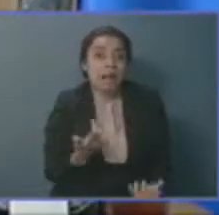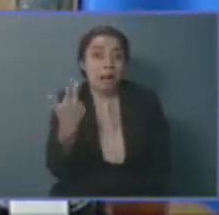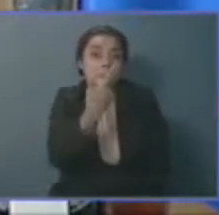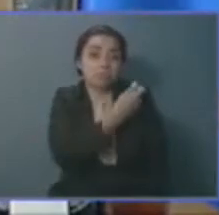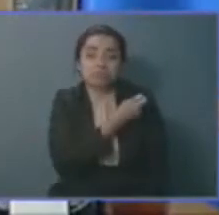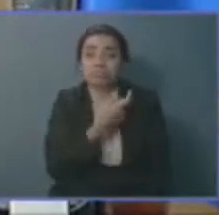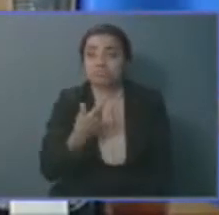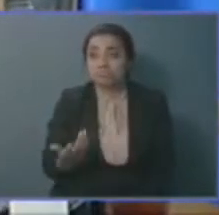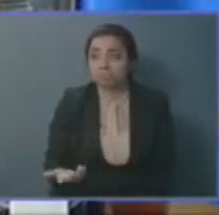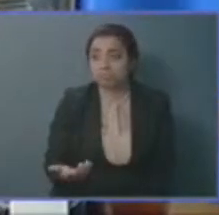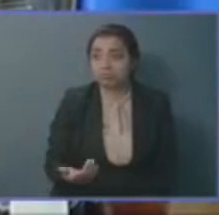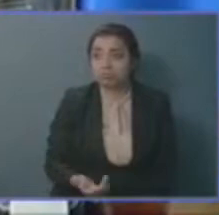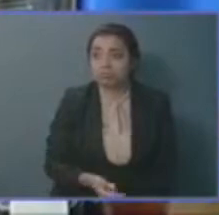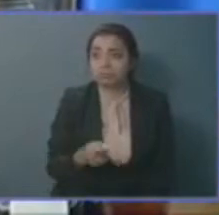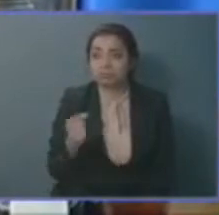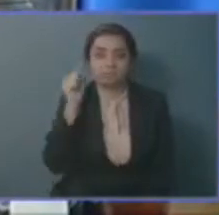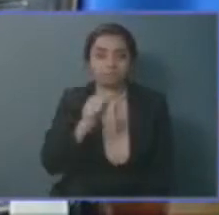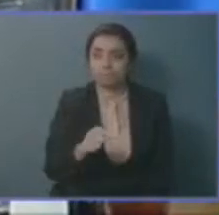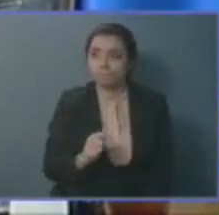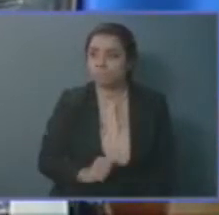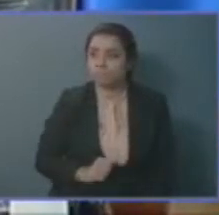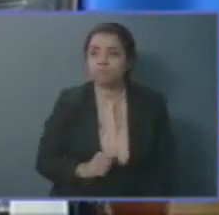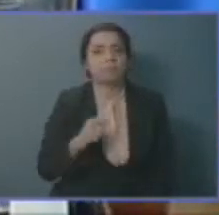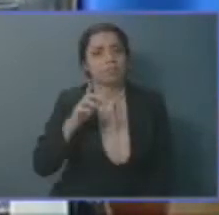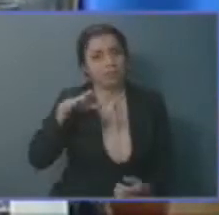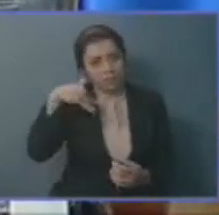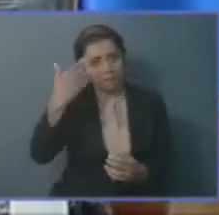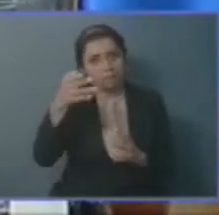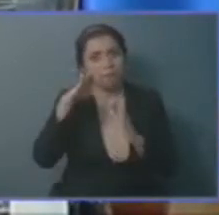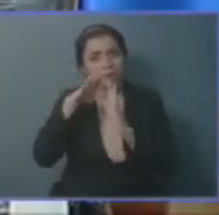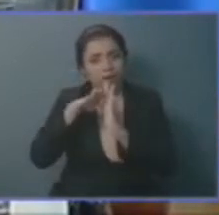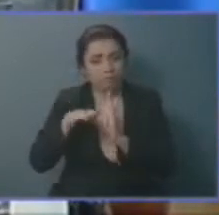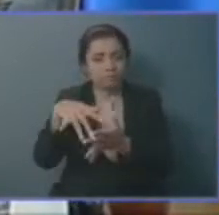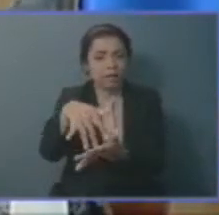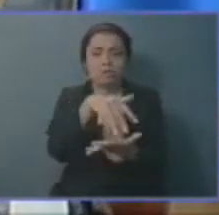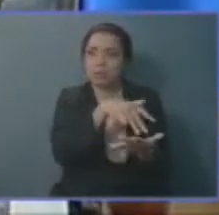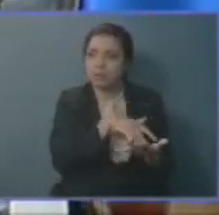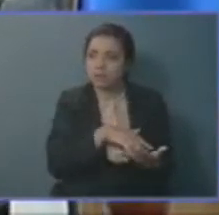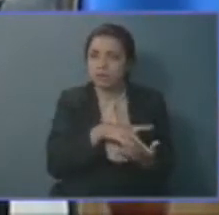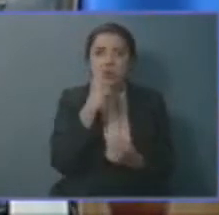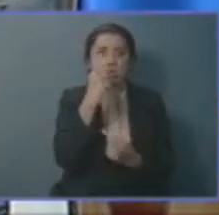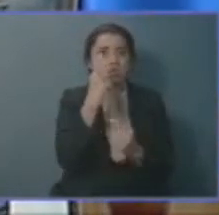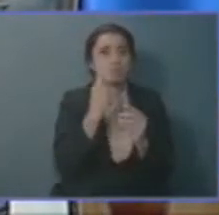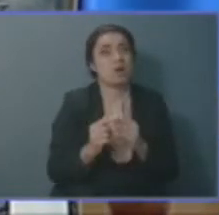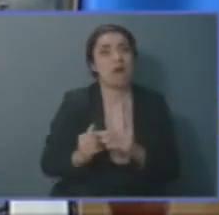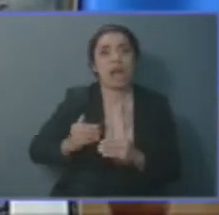COVID-19, en términos prácticos, va a ser accesible para la población de aquí a un año,